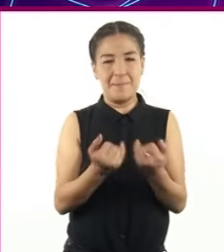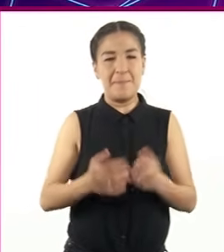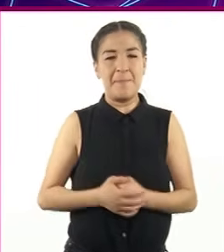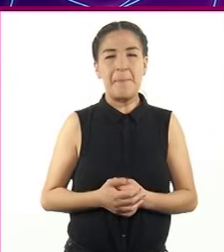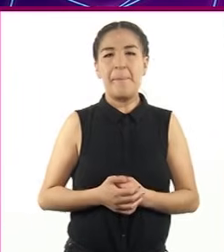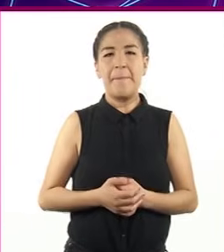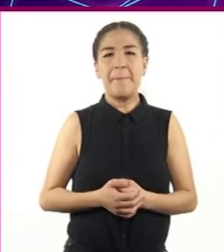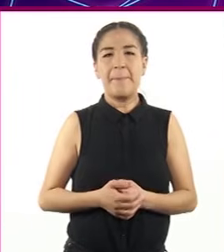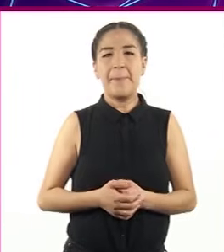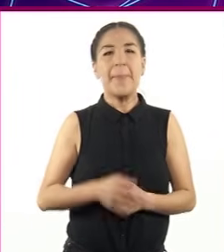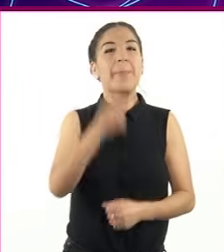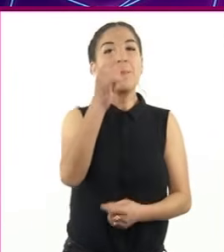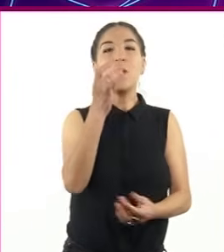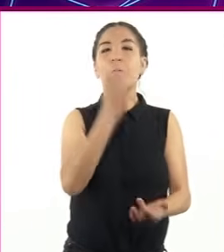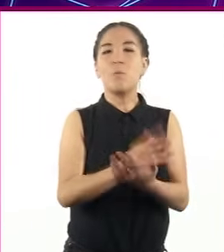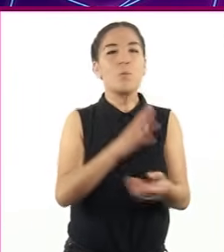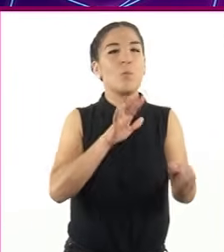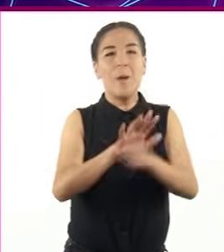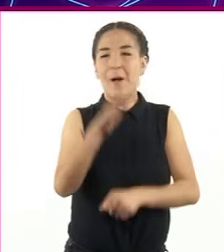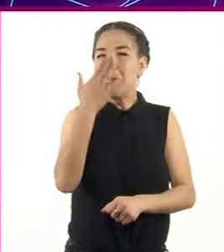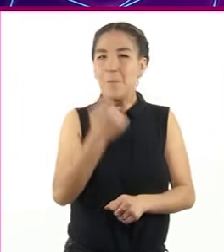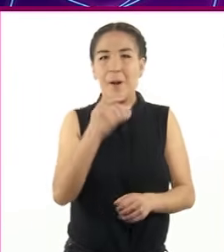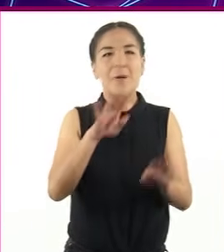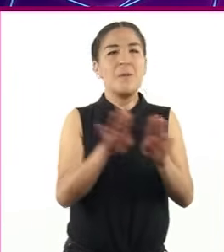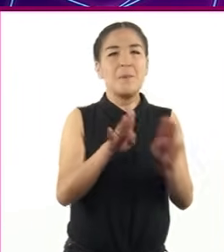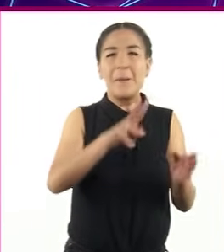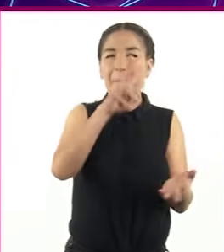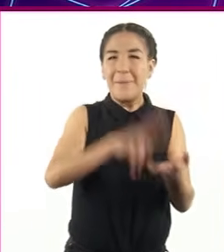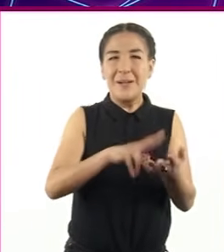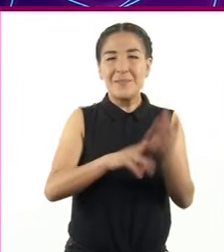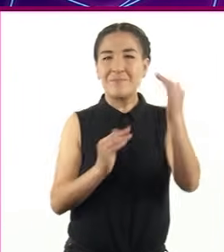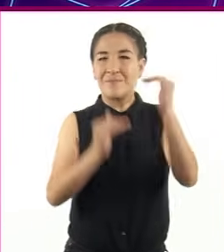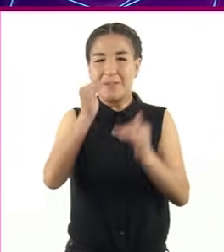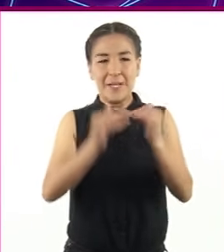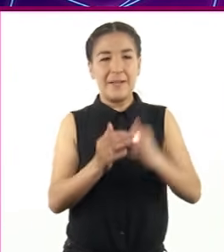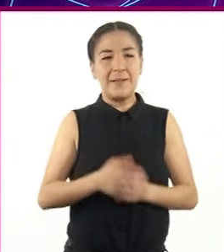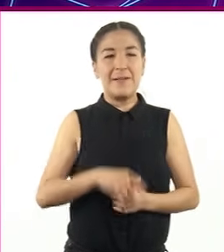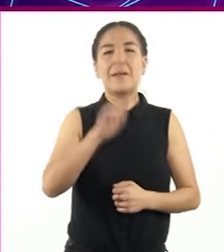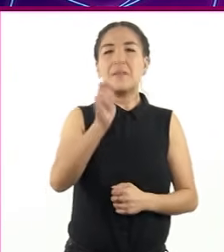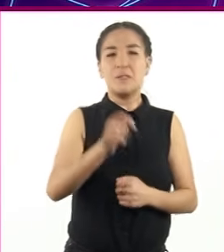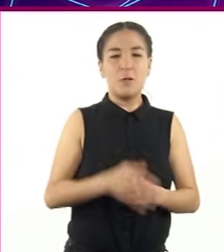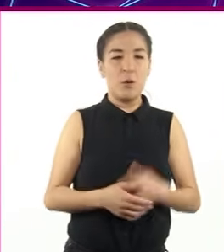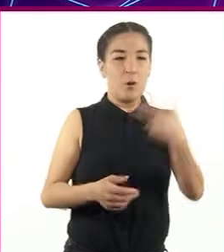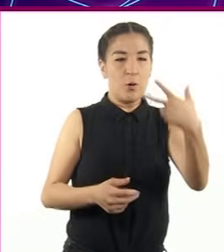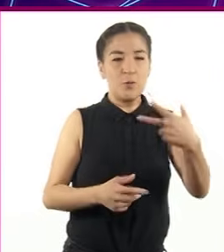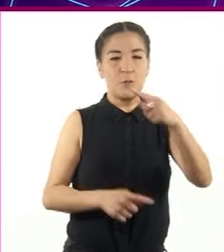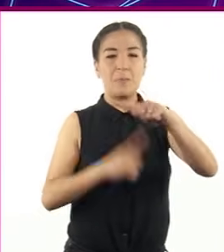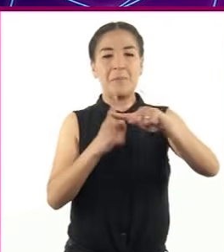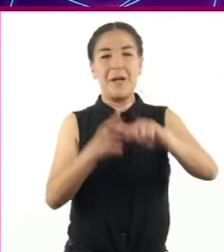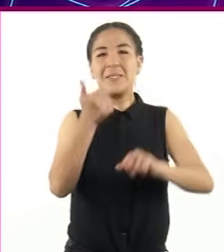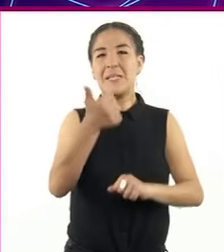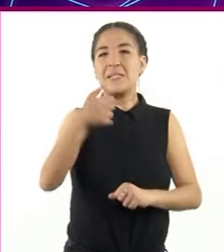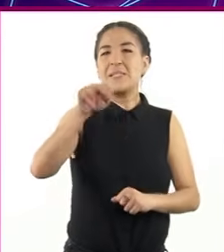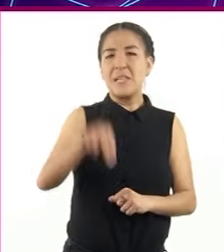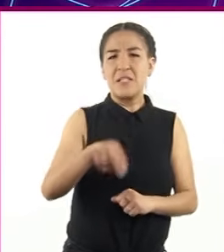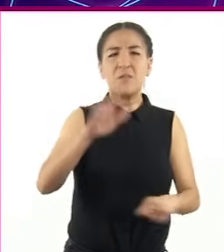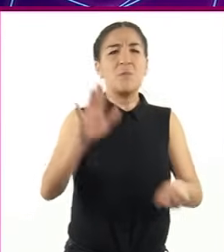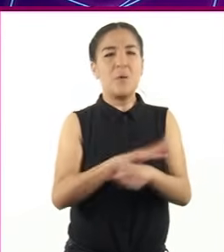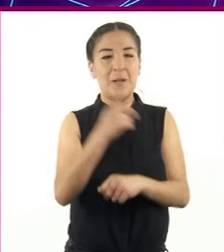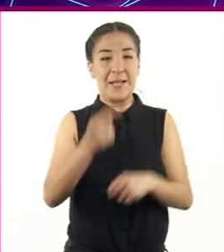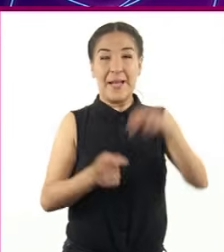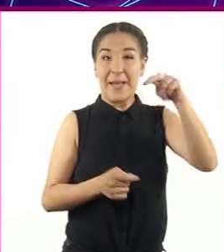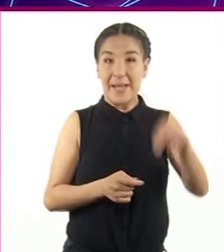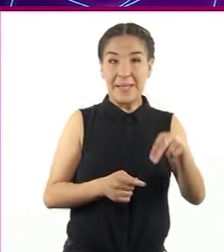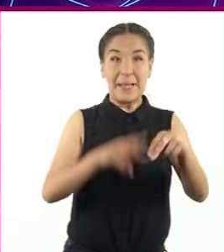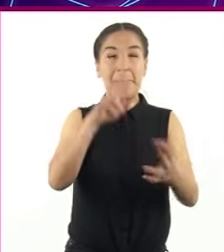única expresión que no tiene equivalencia con las otras de este listado es 8 más 6n, ya que cuando n toma el